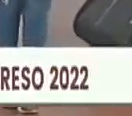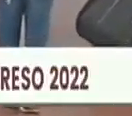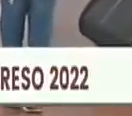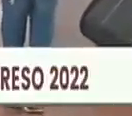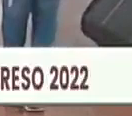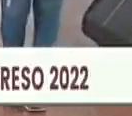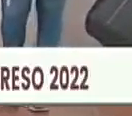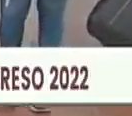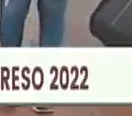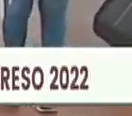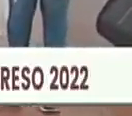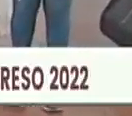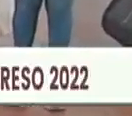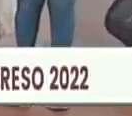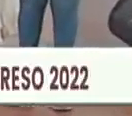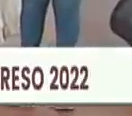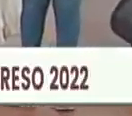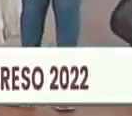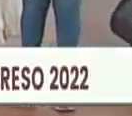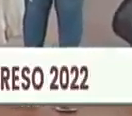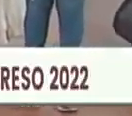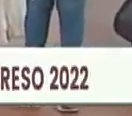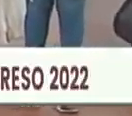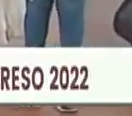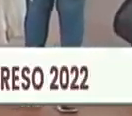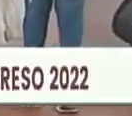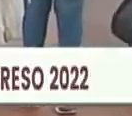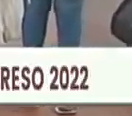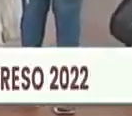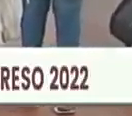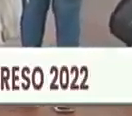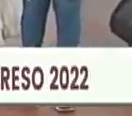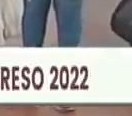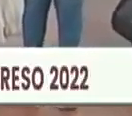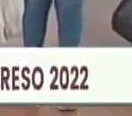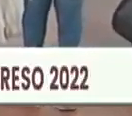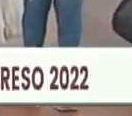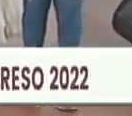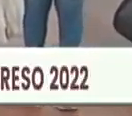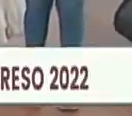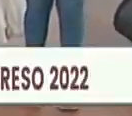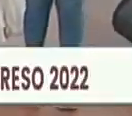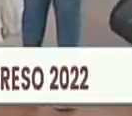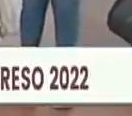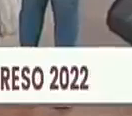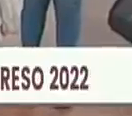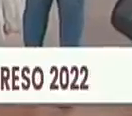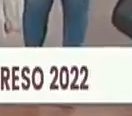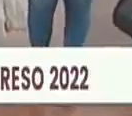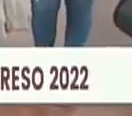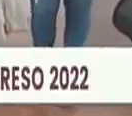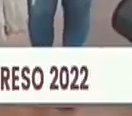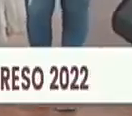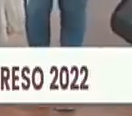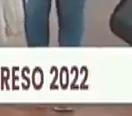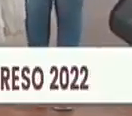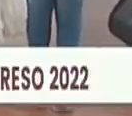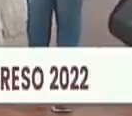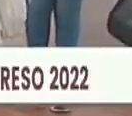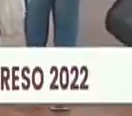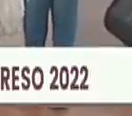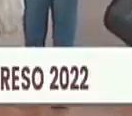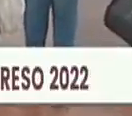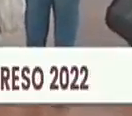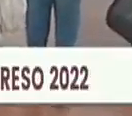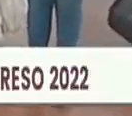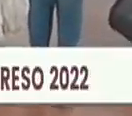pueblo y pensemos en las carreras. Muy buenas noticias para los bachilleres que van a ingresar a estas nuevas carreras,